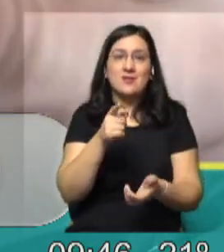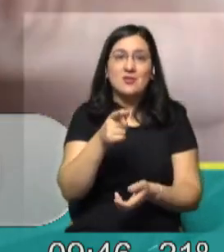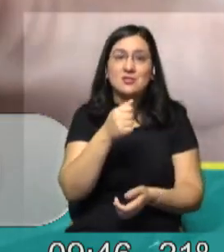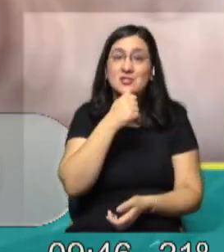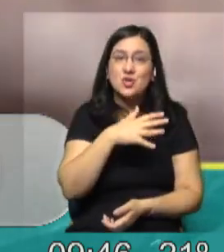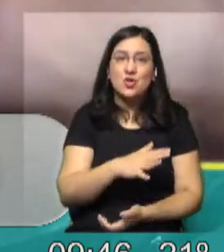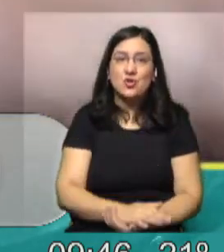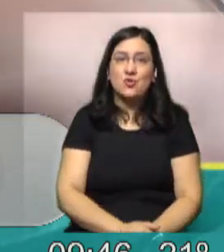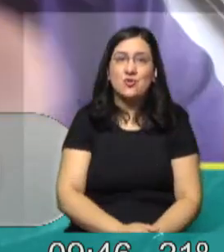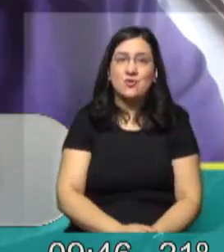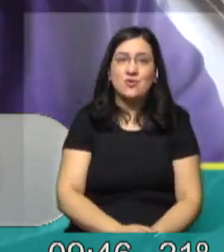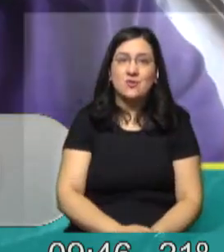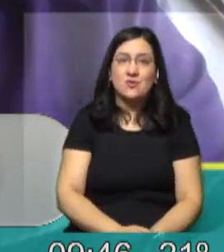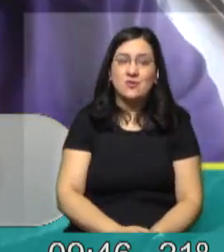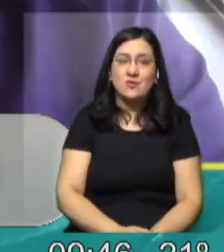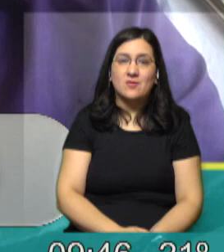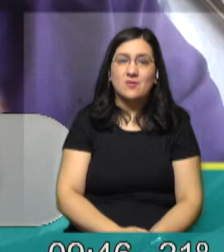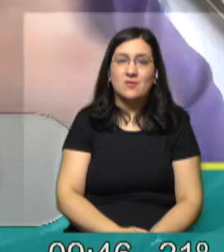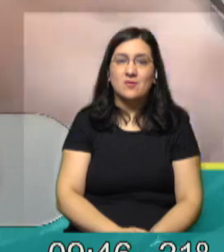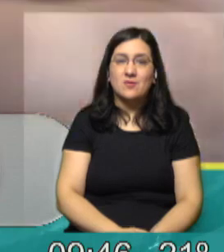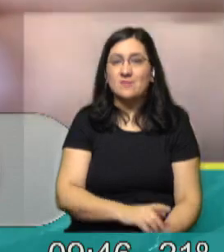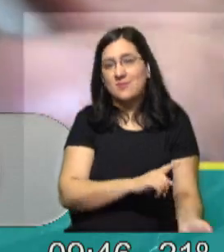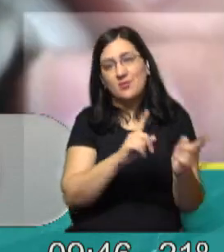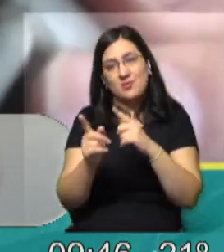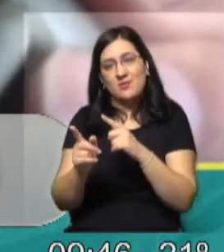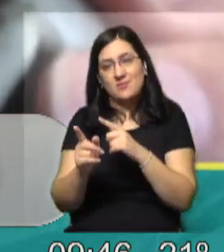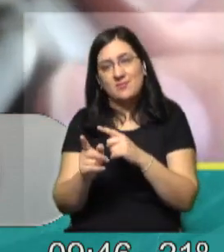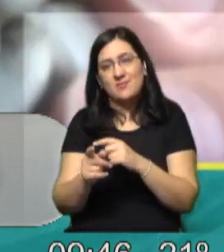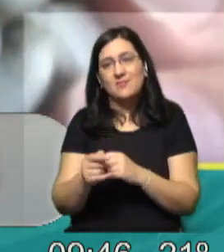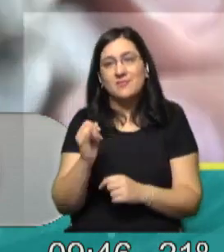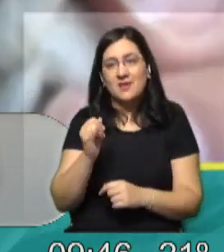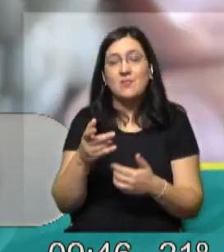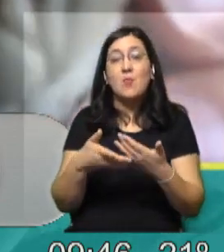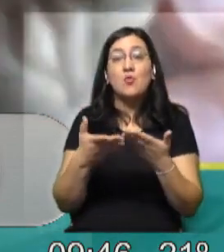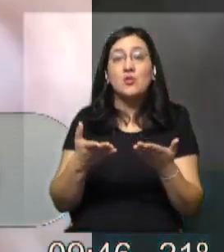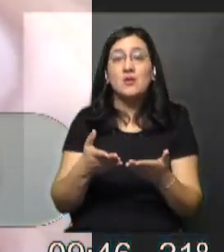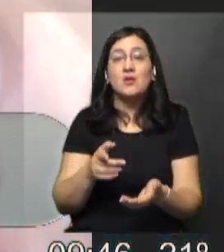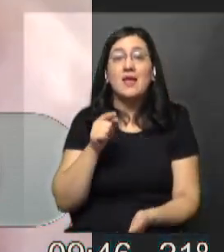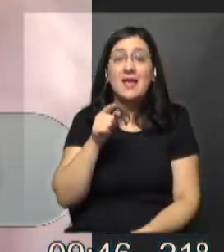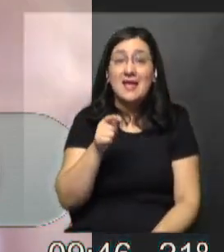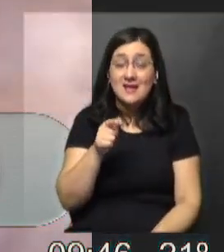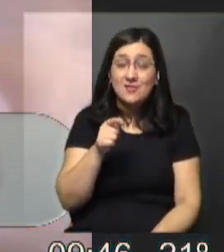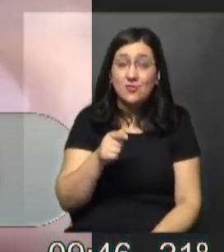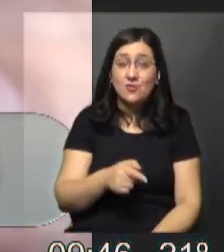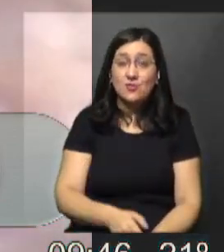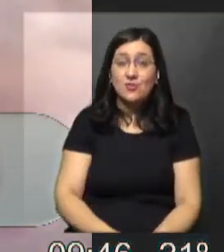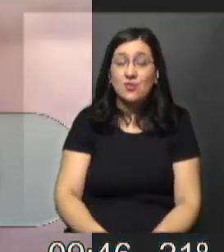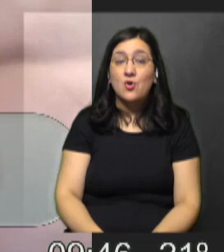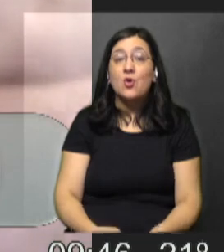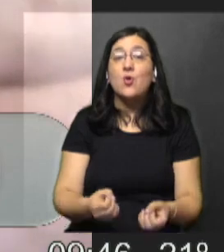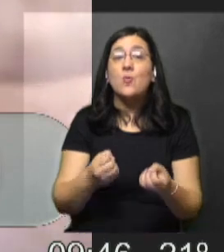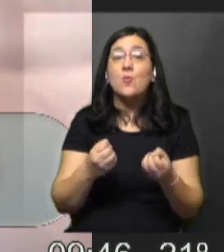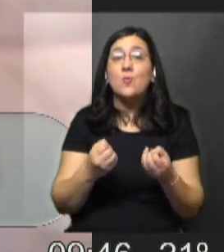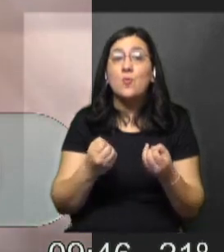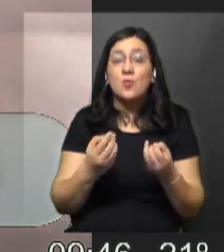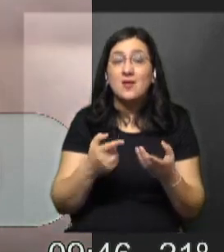ver si lo ven bien a ver dónde está la cámara acá no del otro lado per ahí ahí este objeto Por qué me hubiera podido ir por